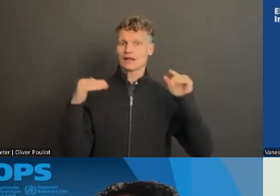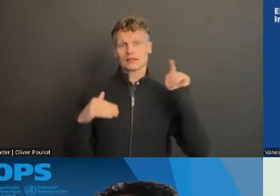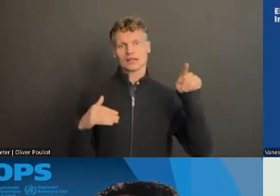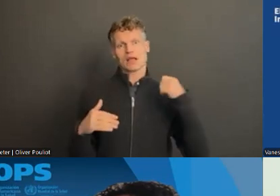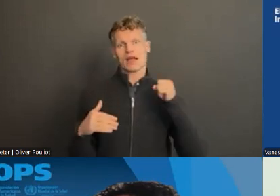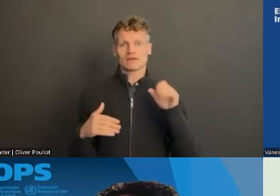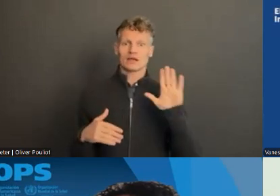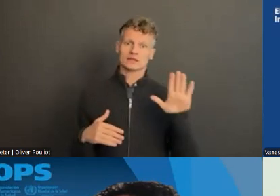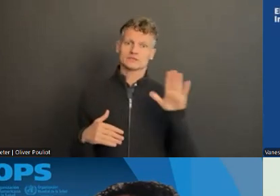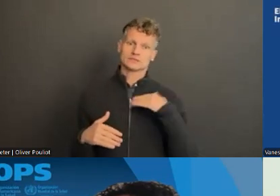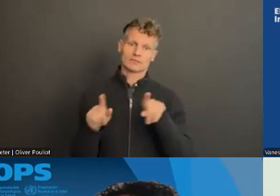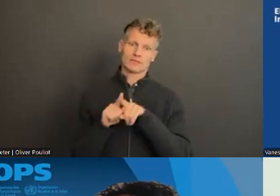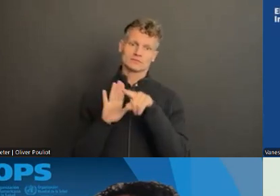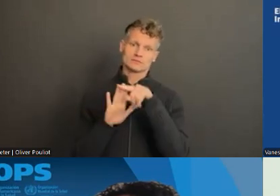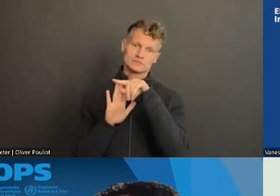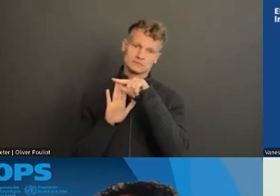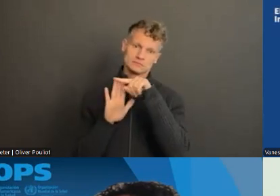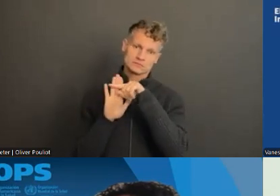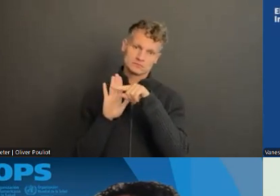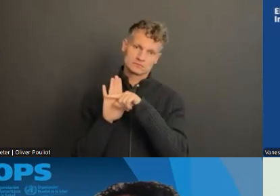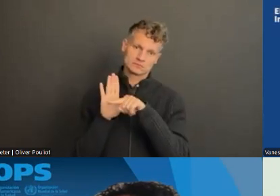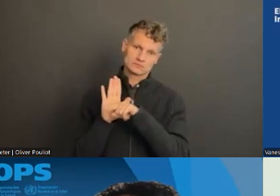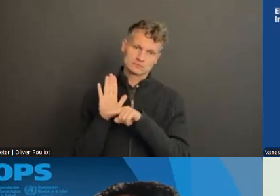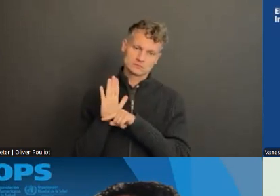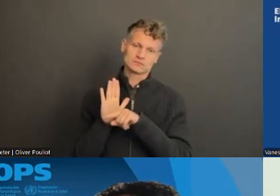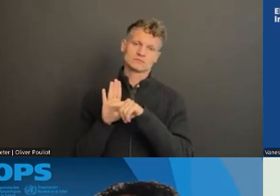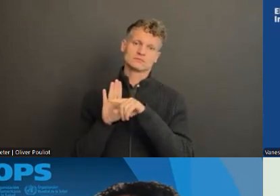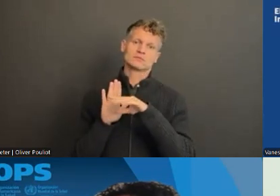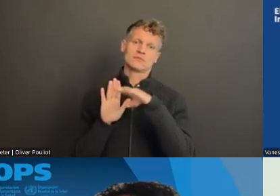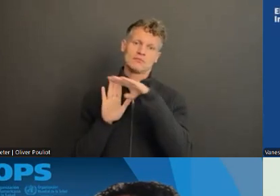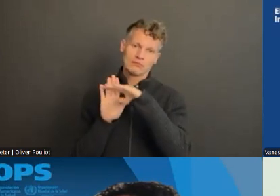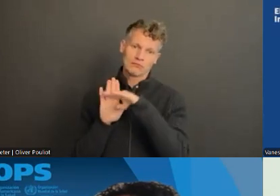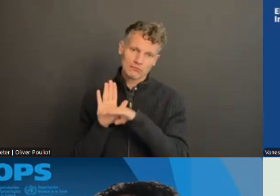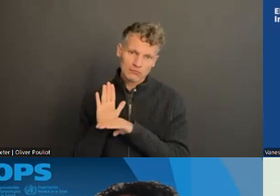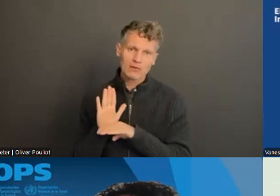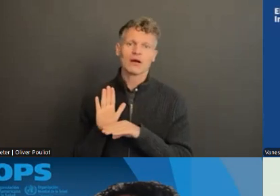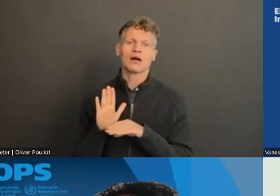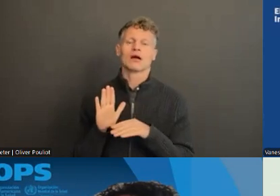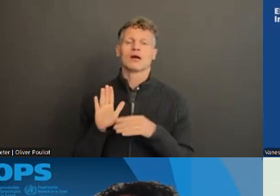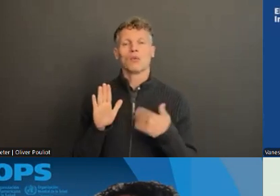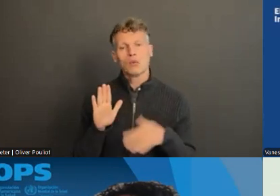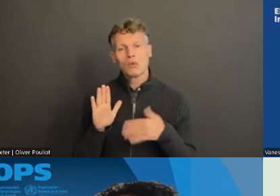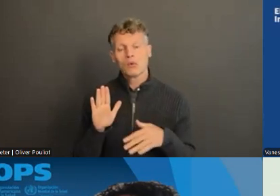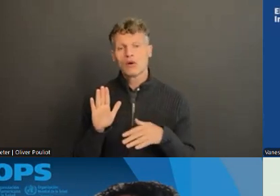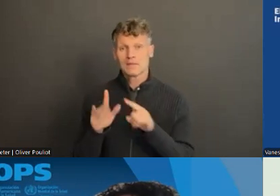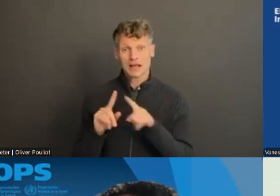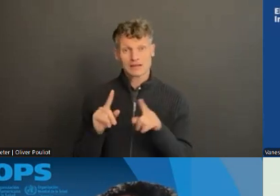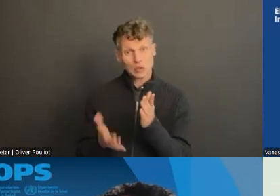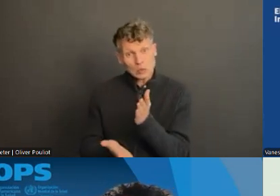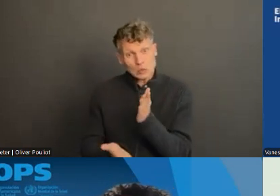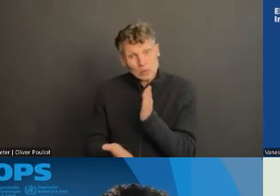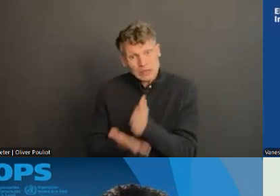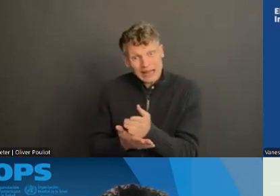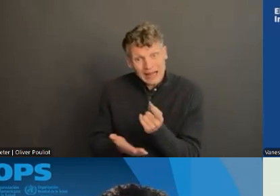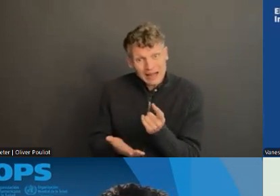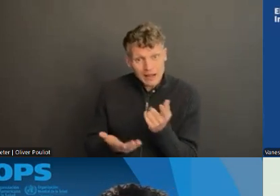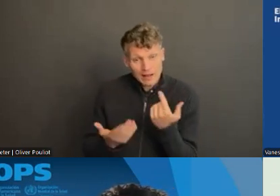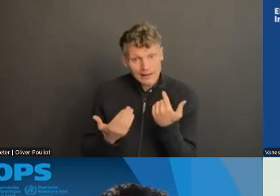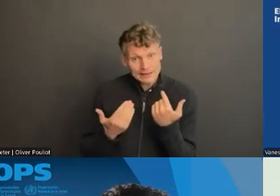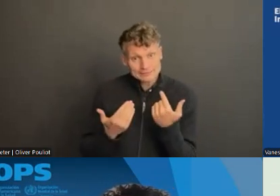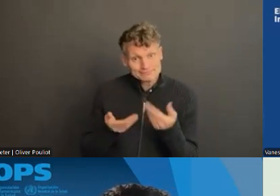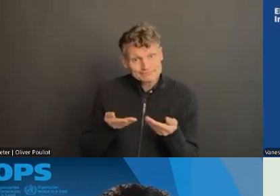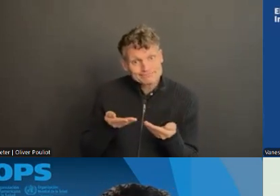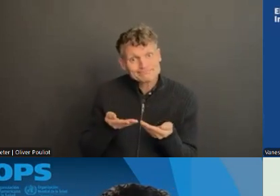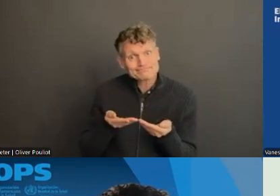tenemos regulaciones, protocolos, guías, estándares, pero en la realidad esas intervenciones se implementan